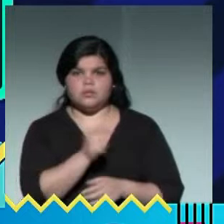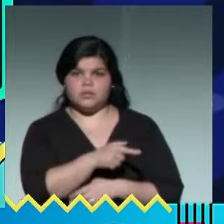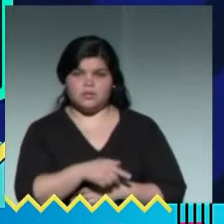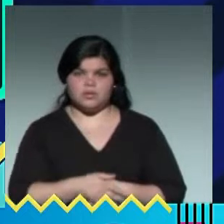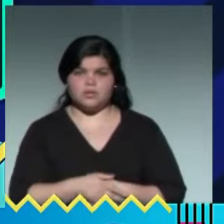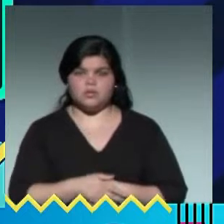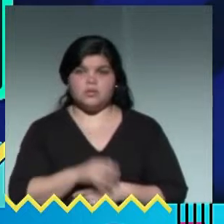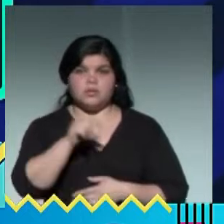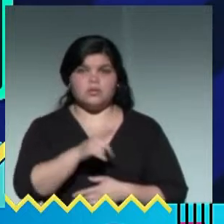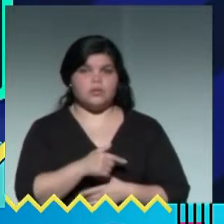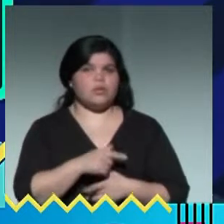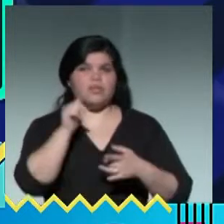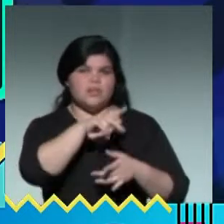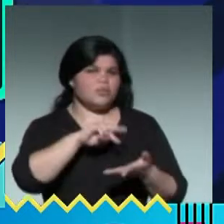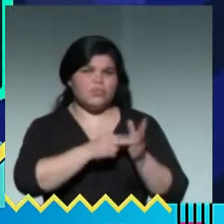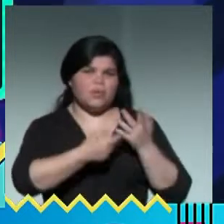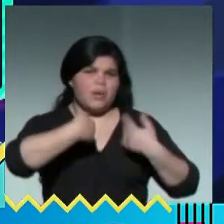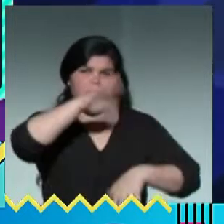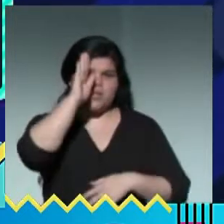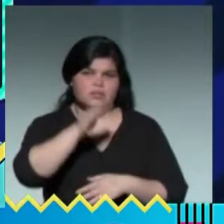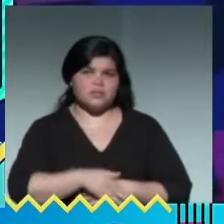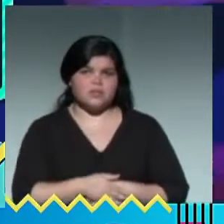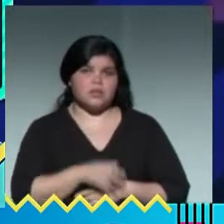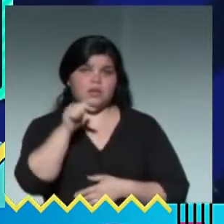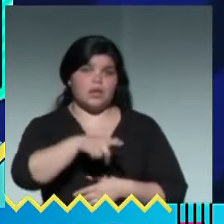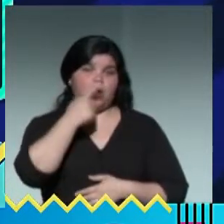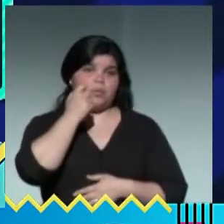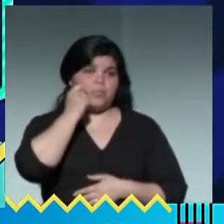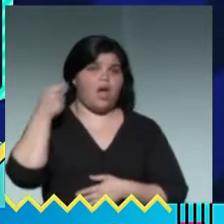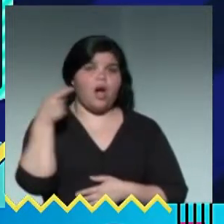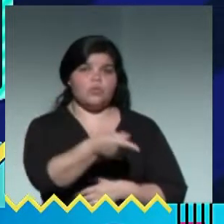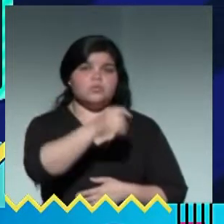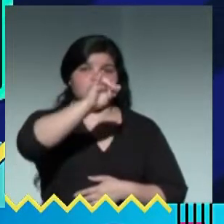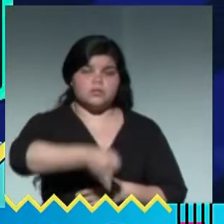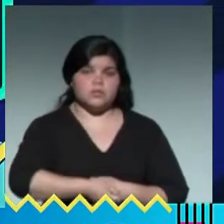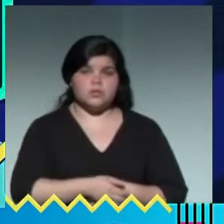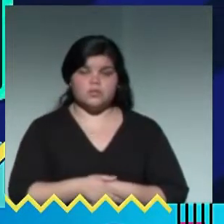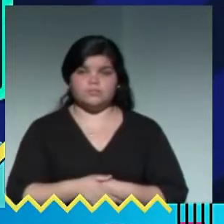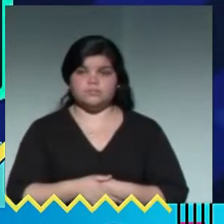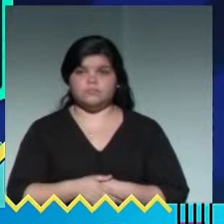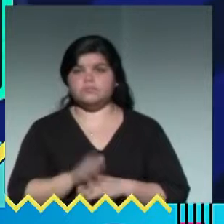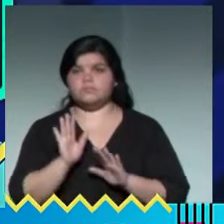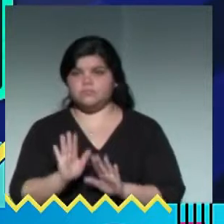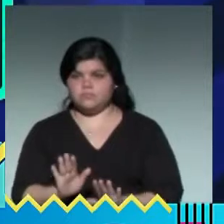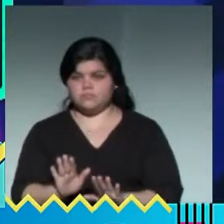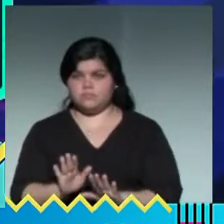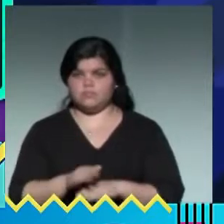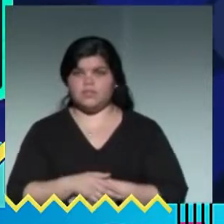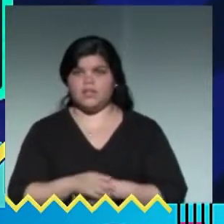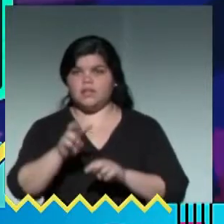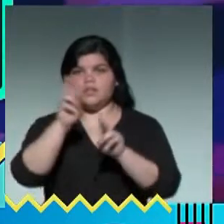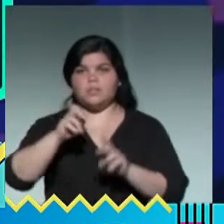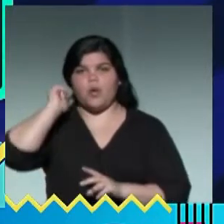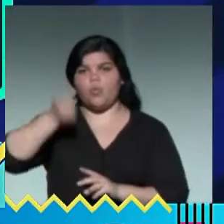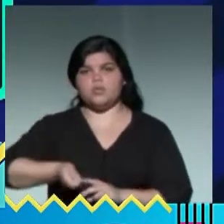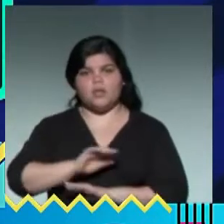cuenta al exterior. Ese fue el gran problema. Y por eso Mariano Otero está procesado justamente por este tema. Digo, ahí, primero, bueno, la cuestión es judicial es otra cosa.